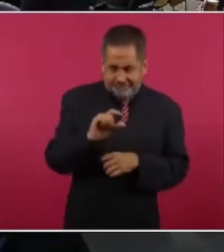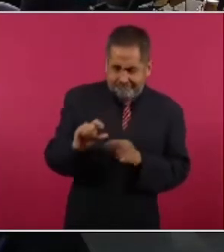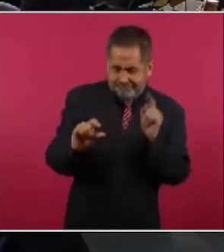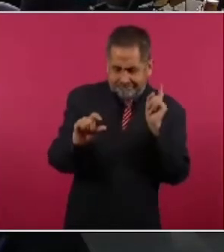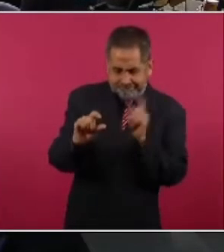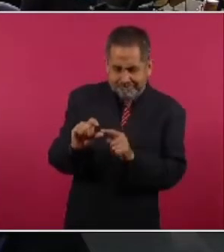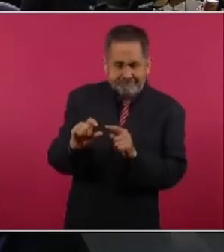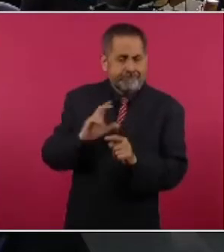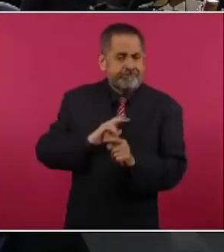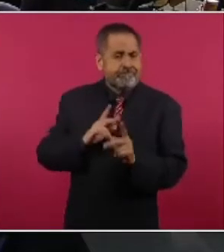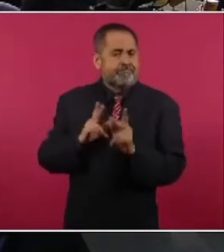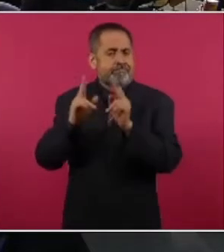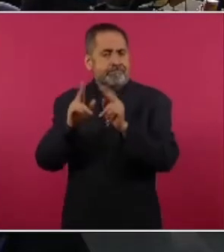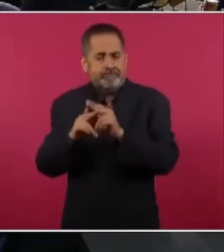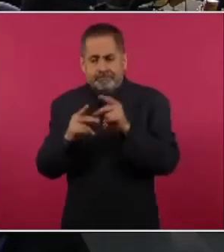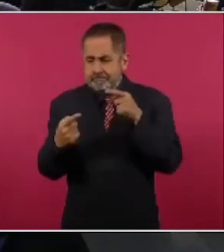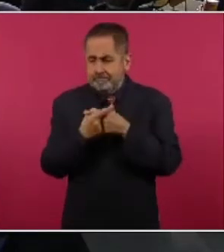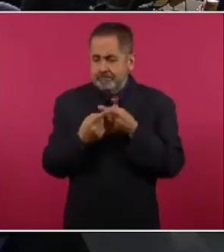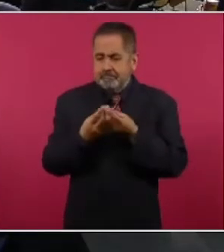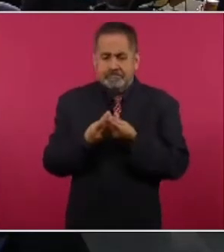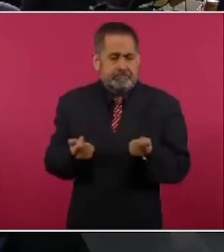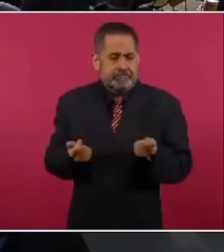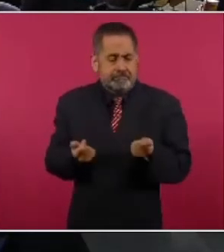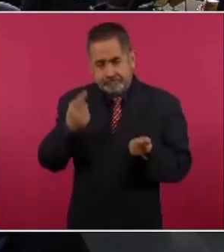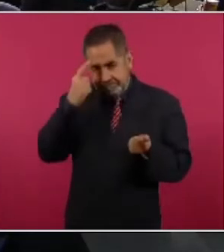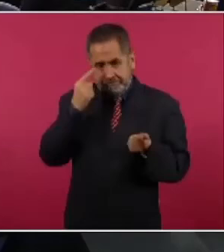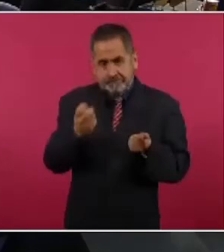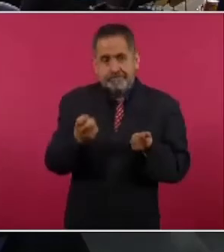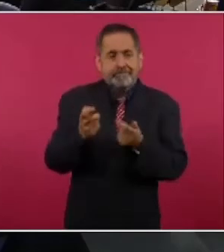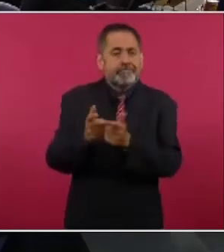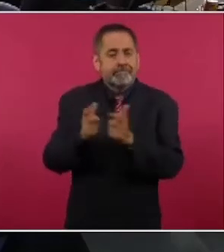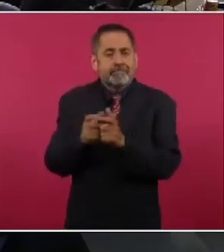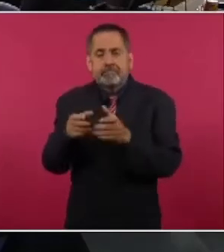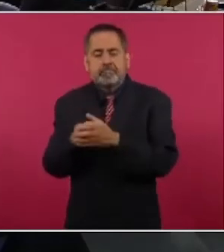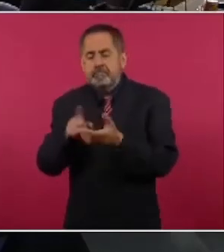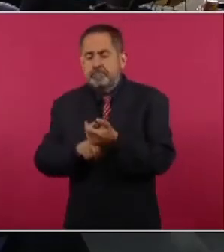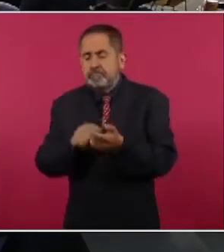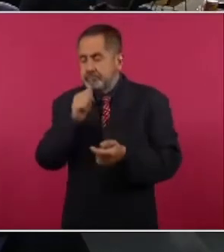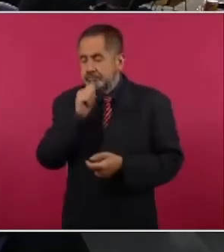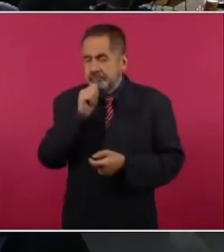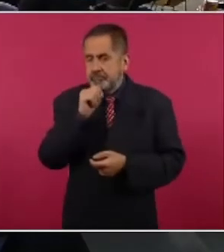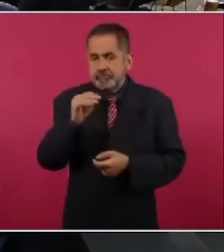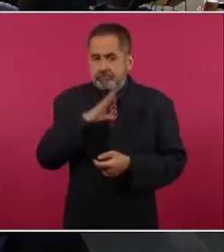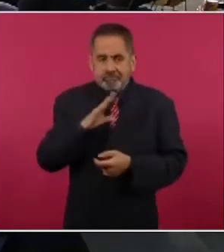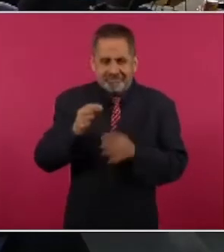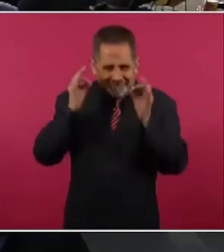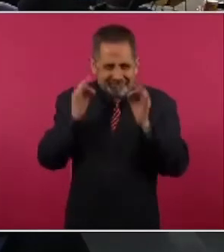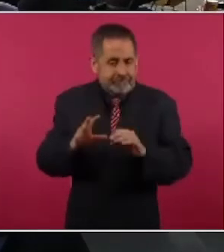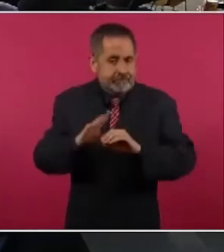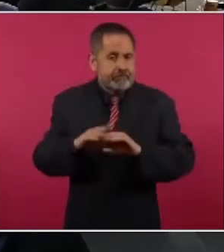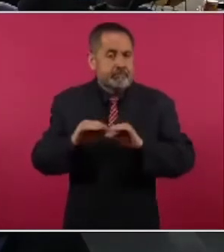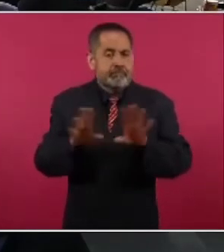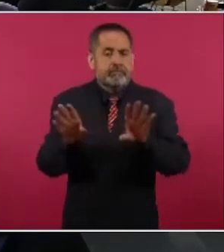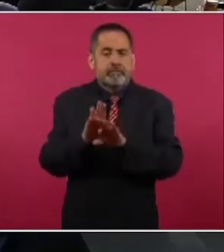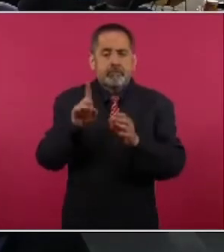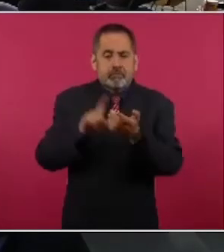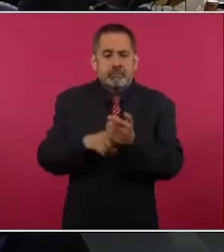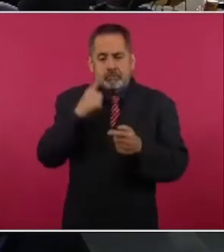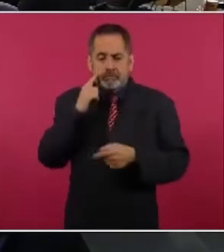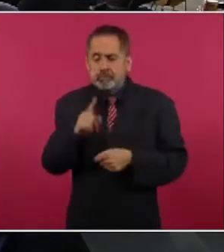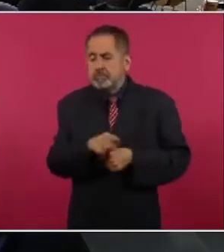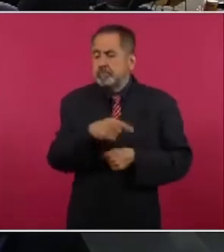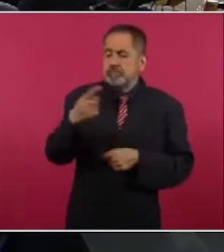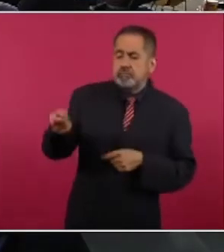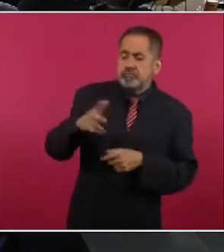célula cancerosa, se lo damos para este grupo de células este medicamento y para las normales que